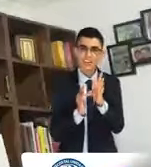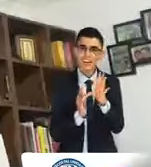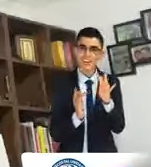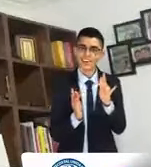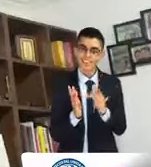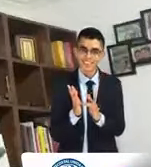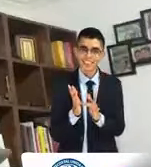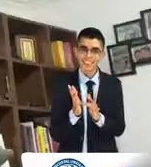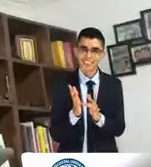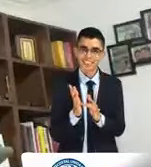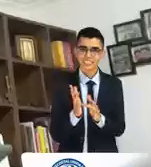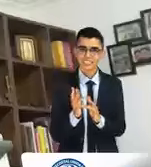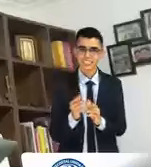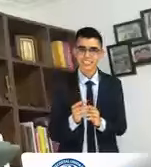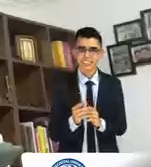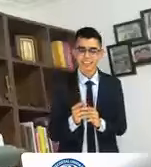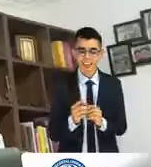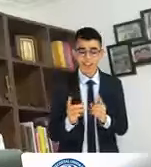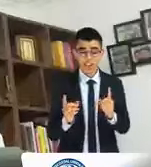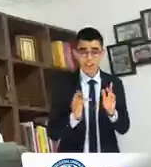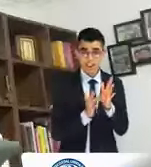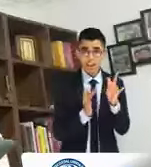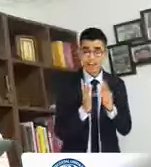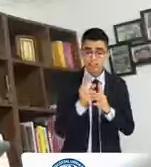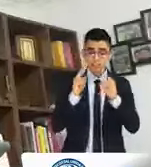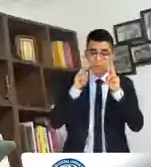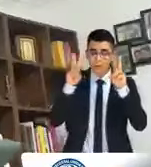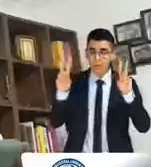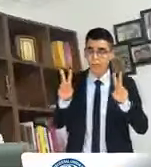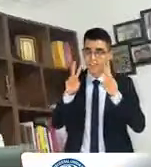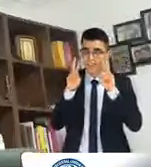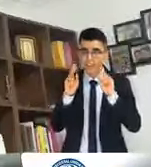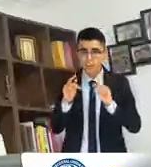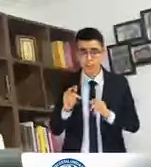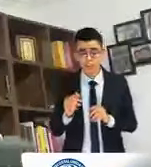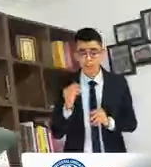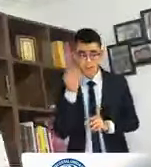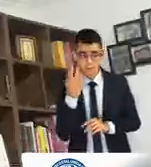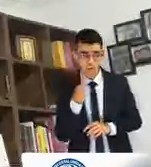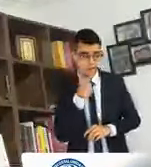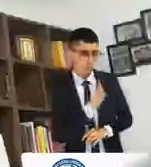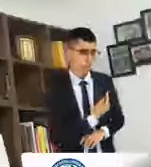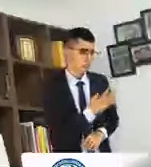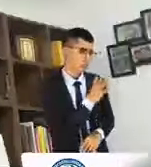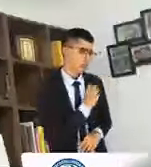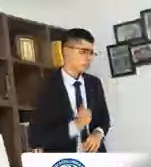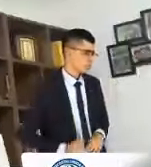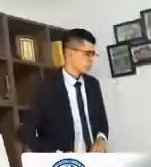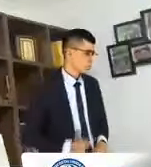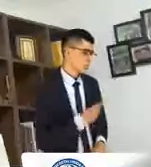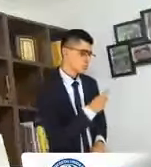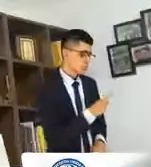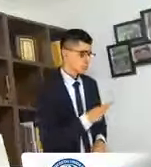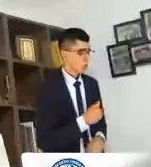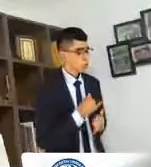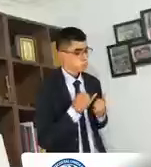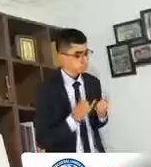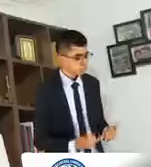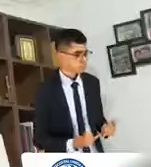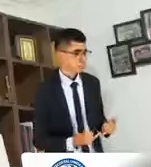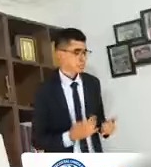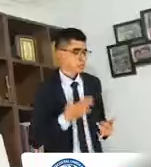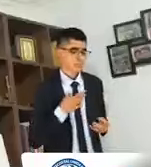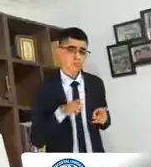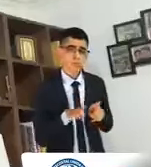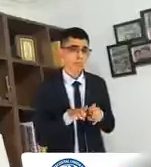de visita. Y ella le dice: Señor, si tú hubieras estado aquí, mi hermano